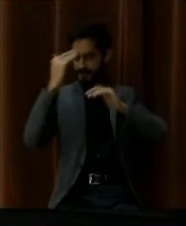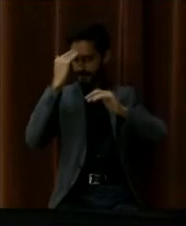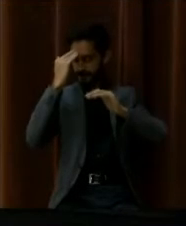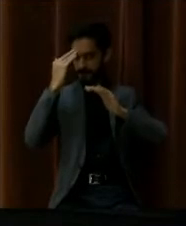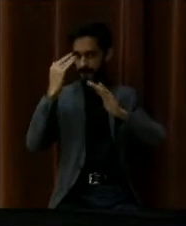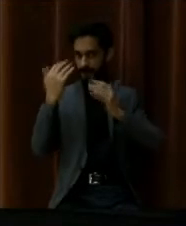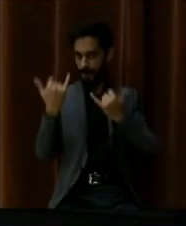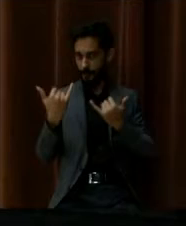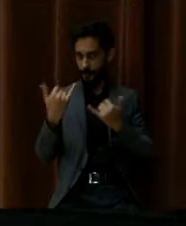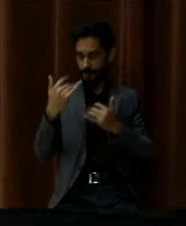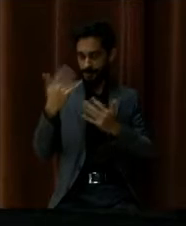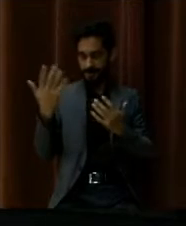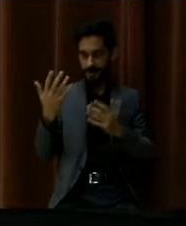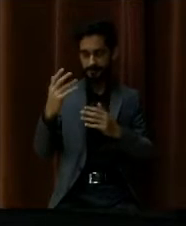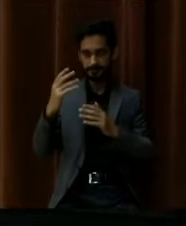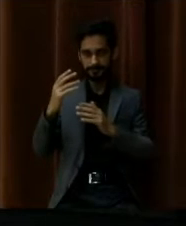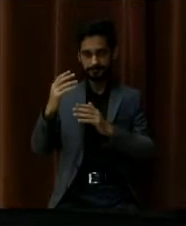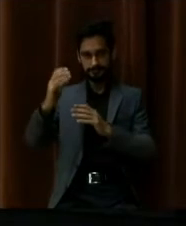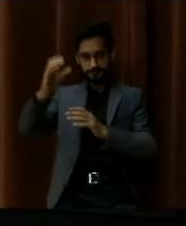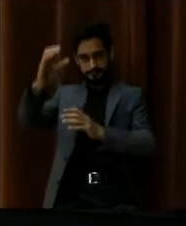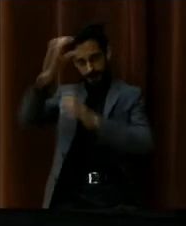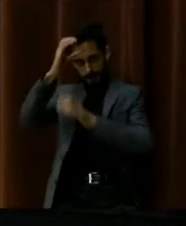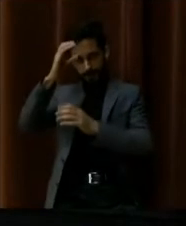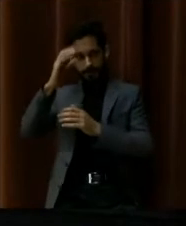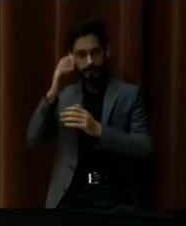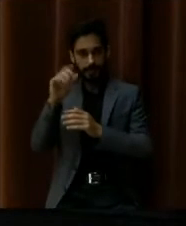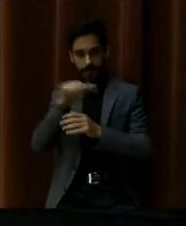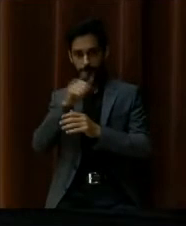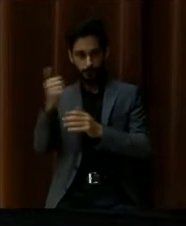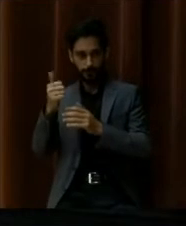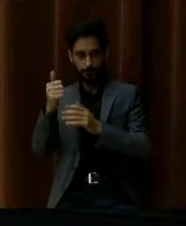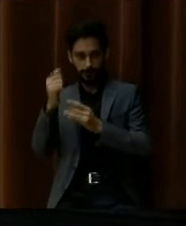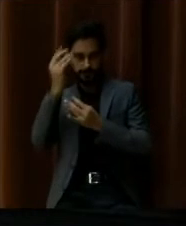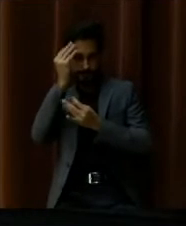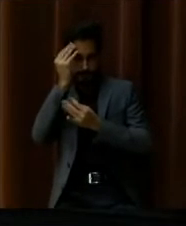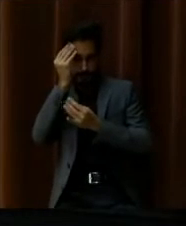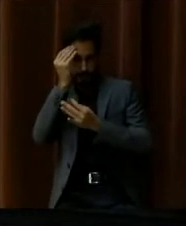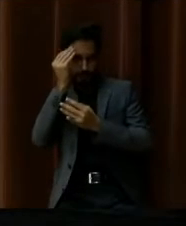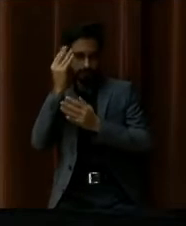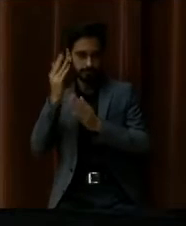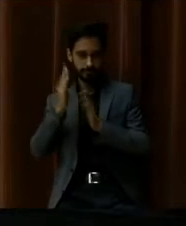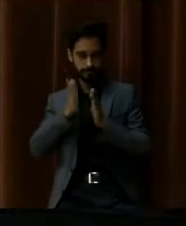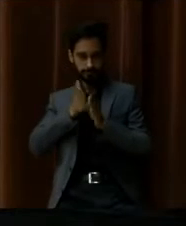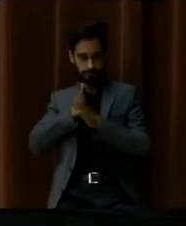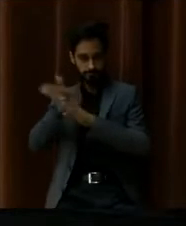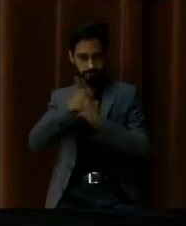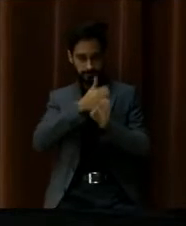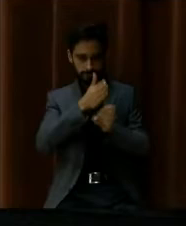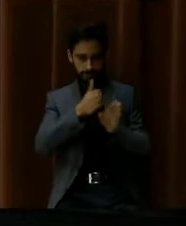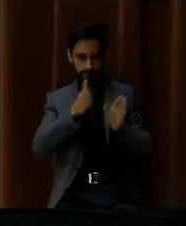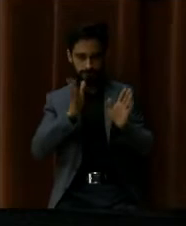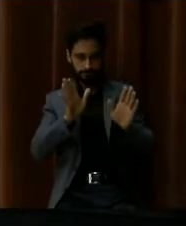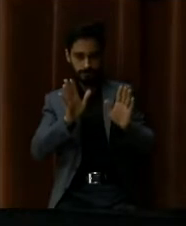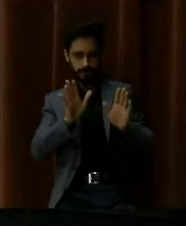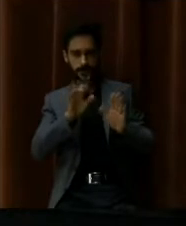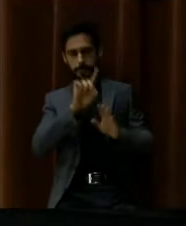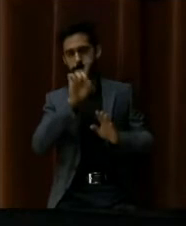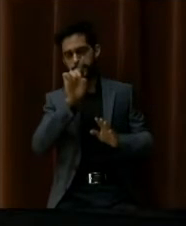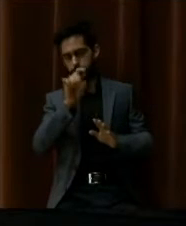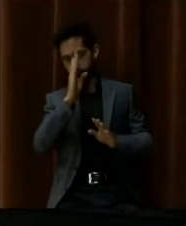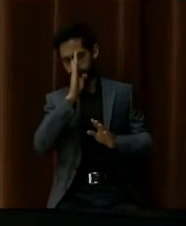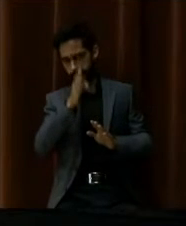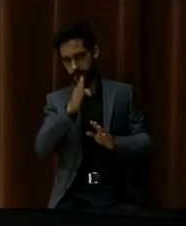ha vivido pues toda esta conversación en su opinión el puerto rico tiene una